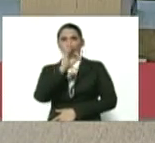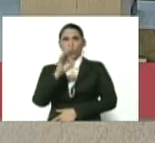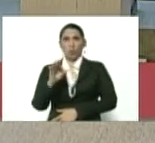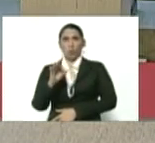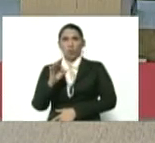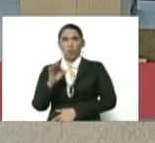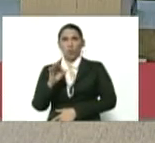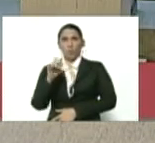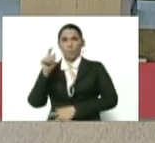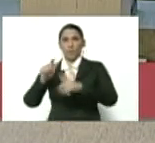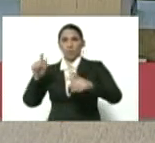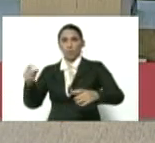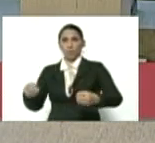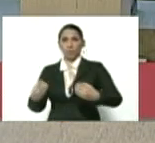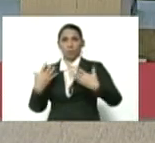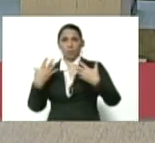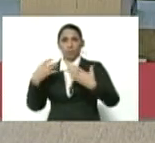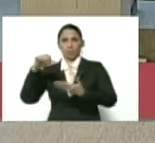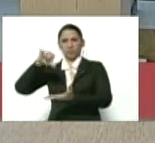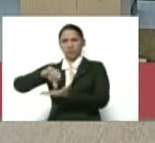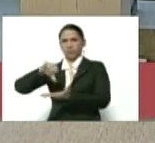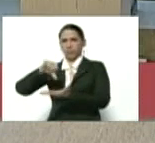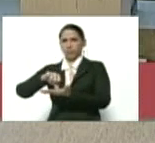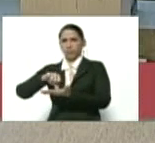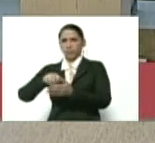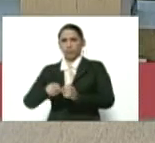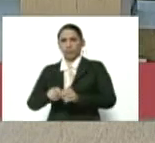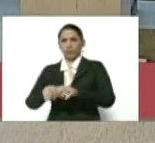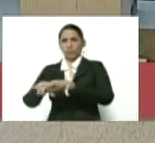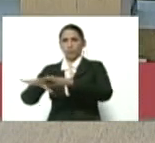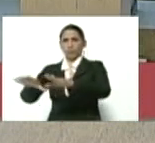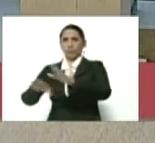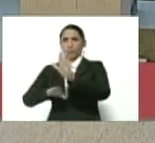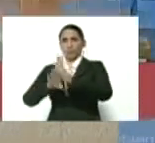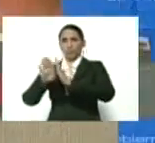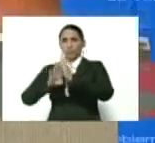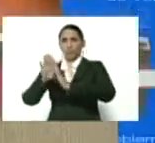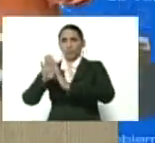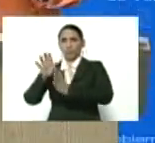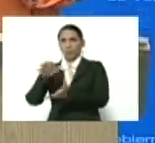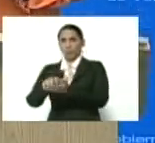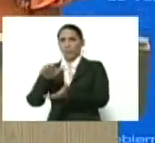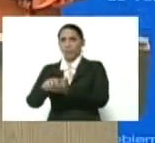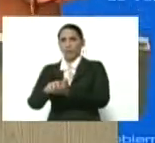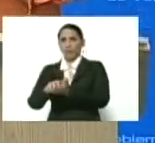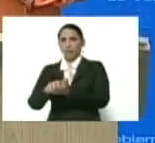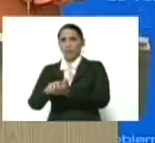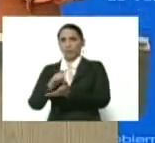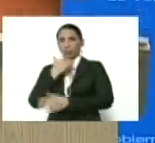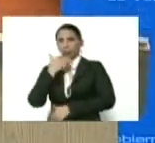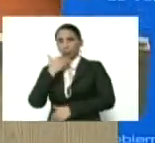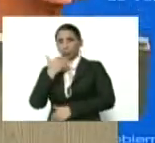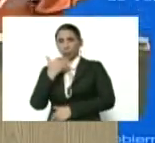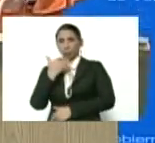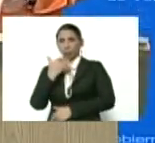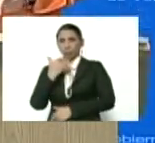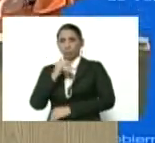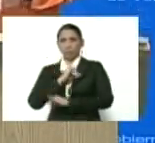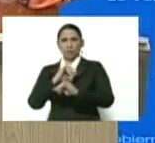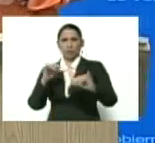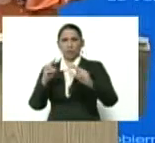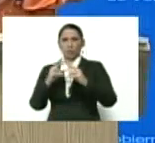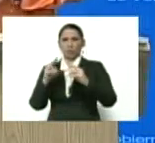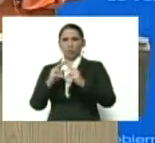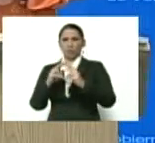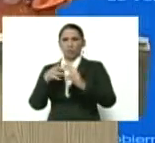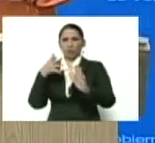de los casos activos, el foco que se desarrolló en Nueva Esparta a partir de el ya conocido